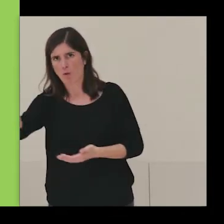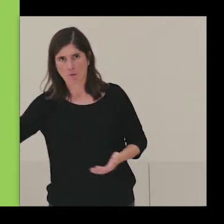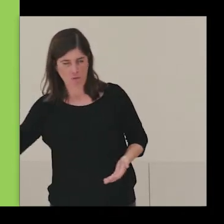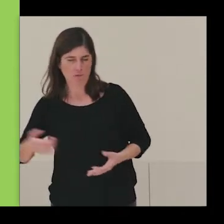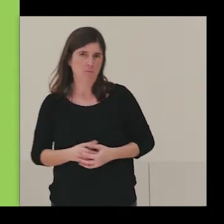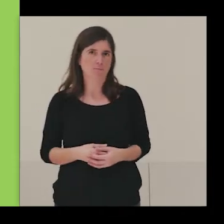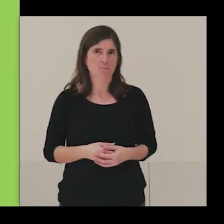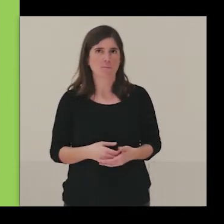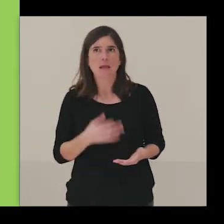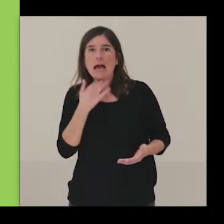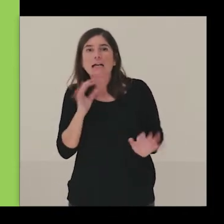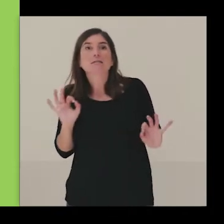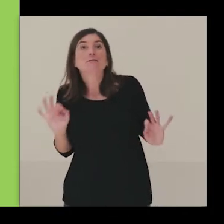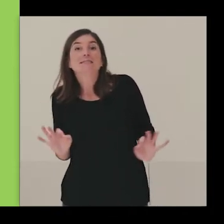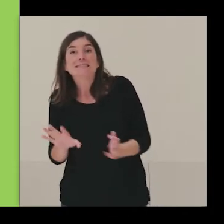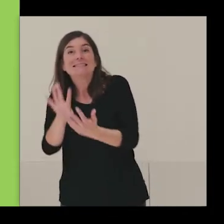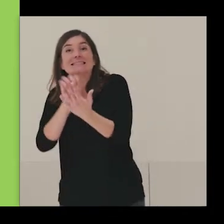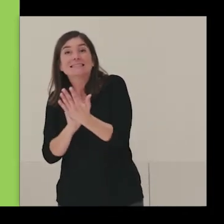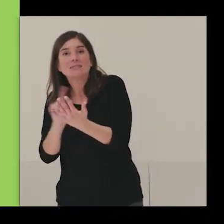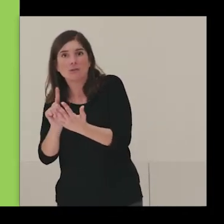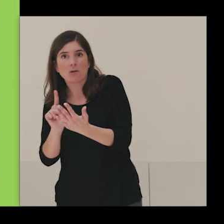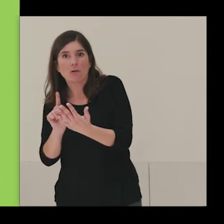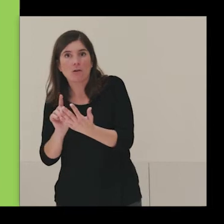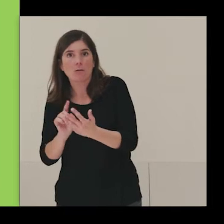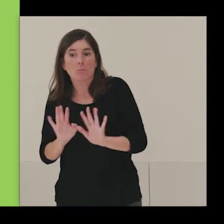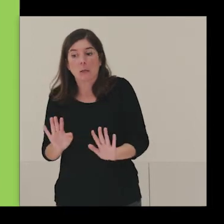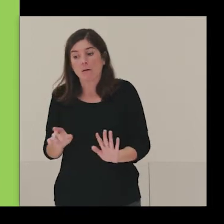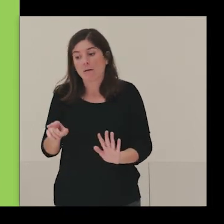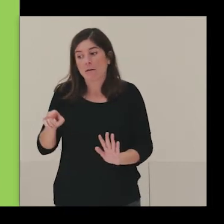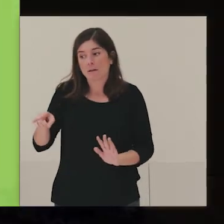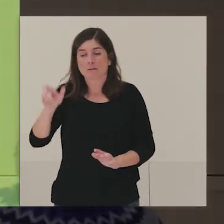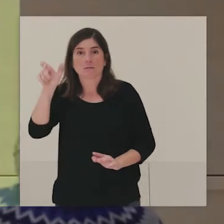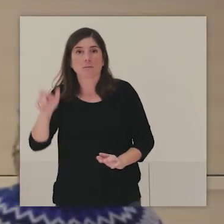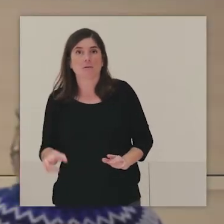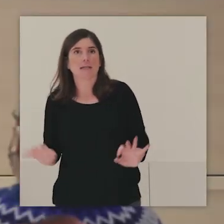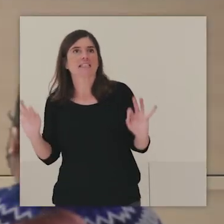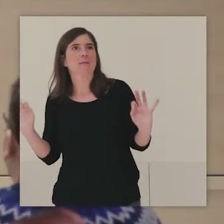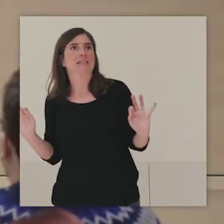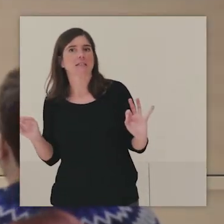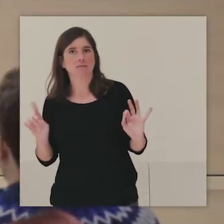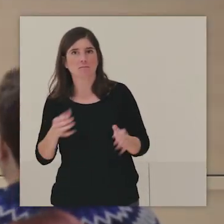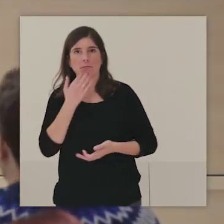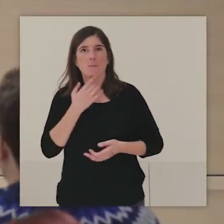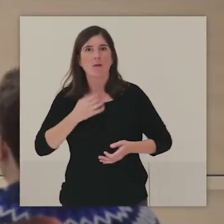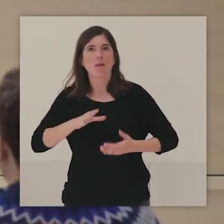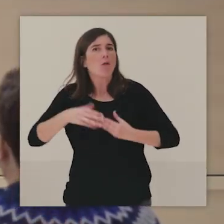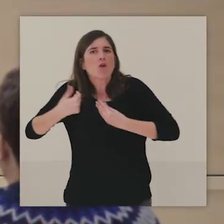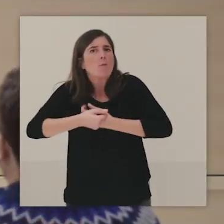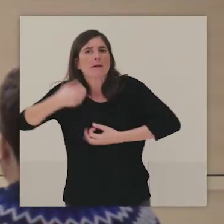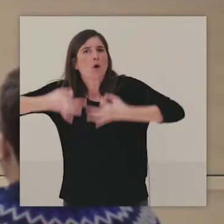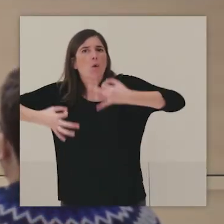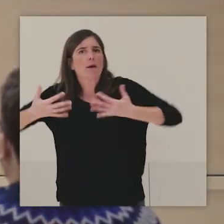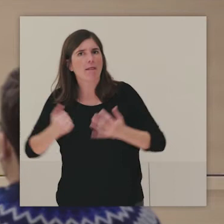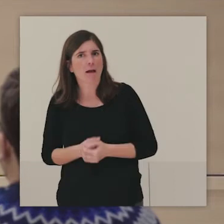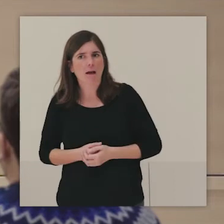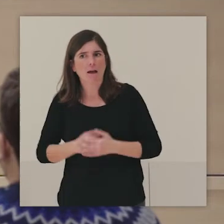dificultad de comprensión específica, pero que, sin embargo, no es especialista en un tema. Ejemplo típico, documentos jurídicos o